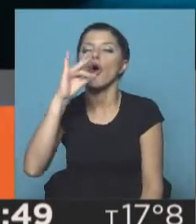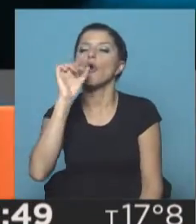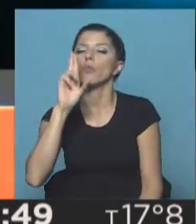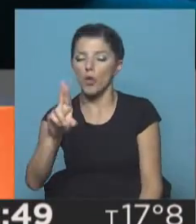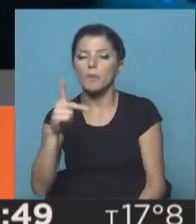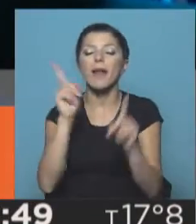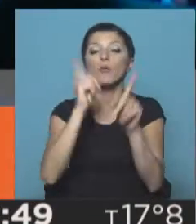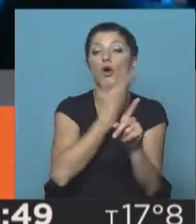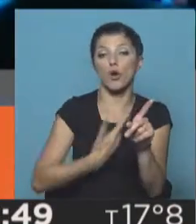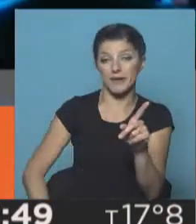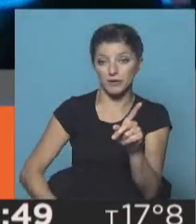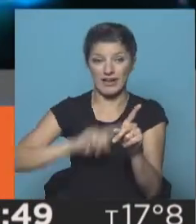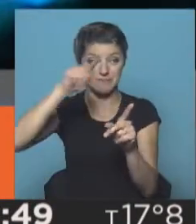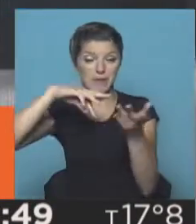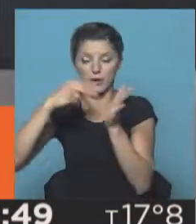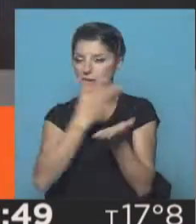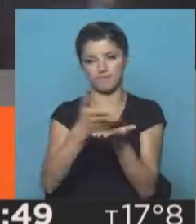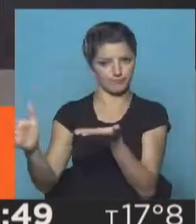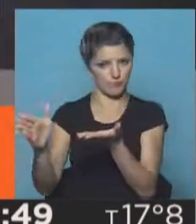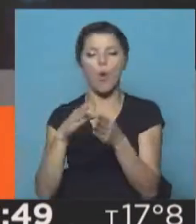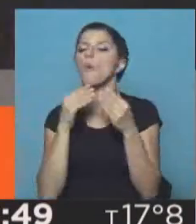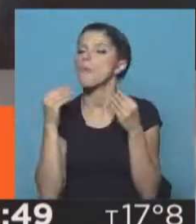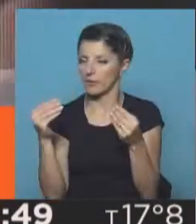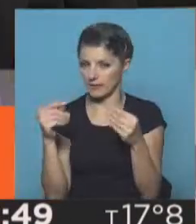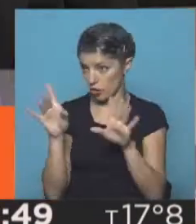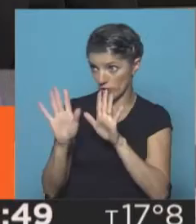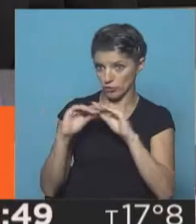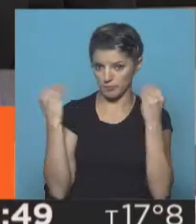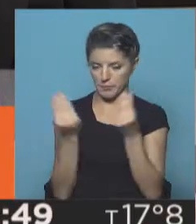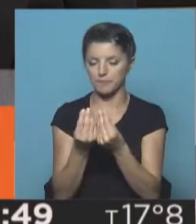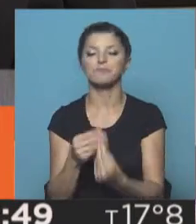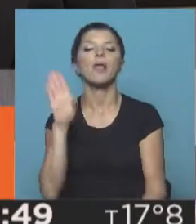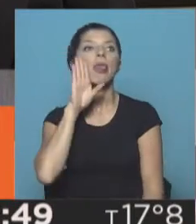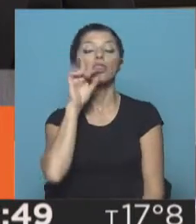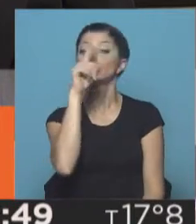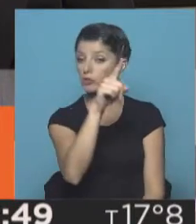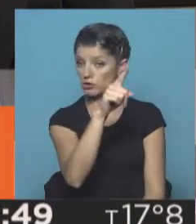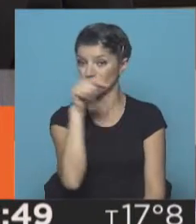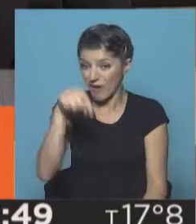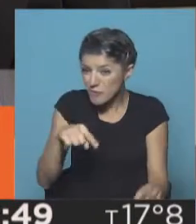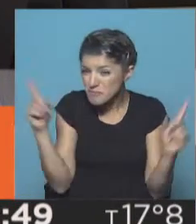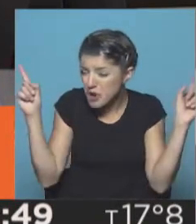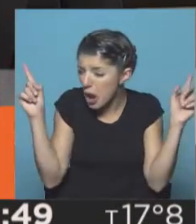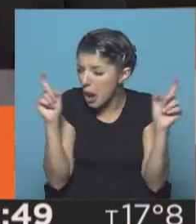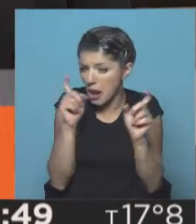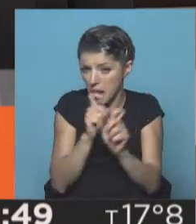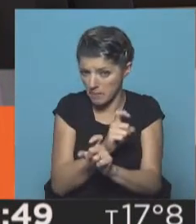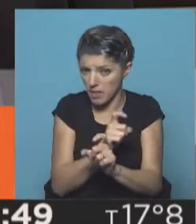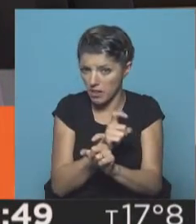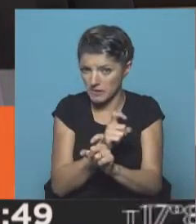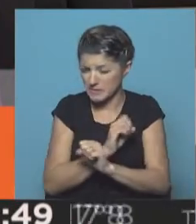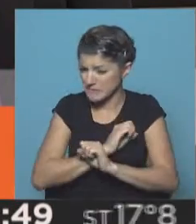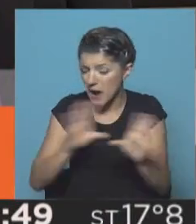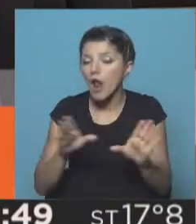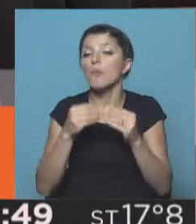que plantean problemas. ¿Por qué? Hay un tema, y con esto cierro. Estados Unidos se encuentra ante un problema gravísimo en este momento, gravísimo.